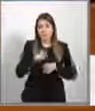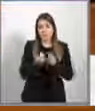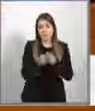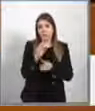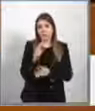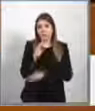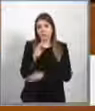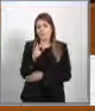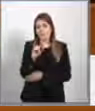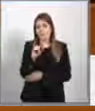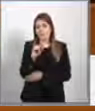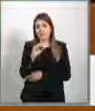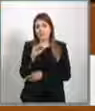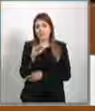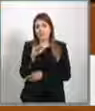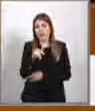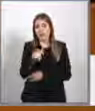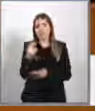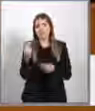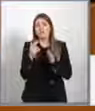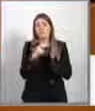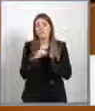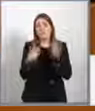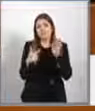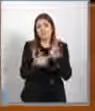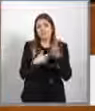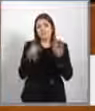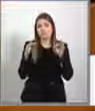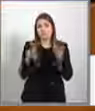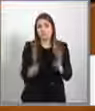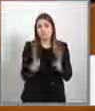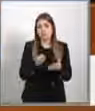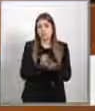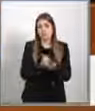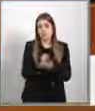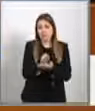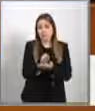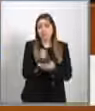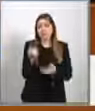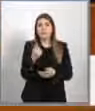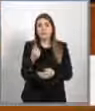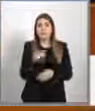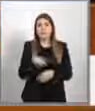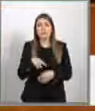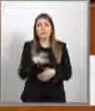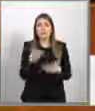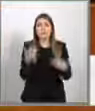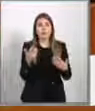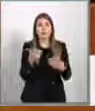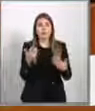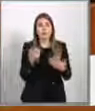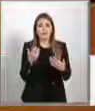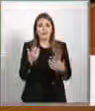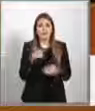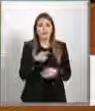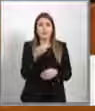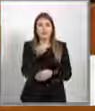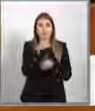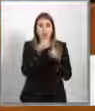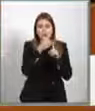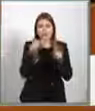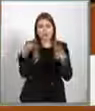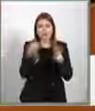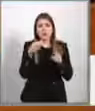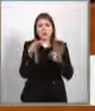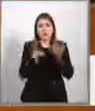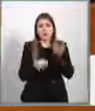marco normativo que ayude a sus titulares a resistir presiones, a marcar una clara prevalencia del orden jurídico sobre los